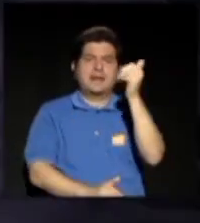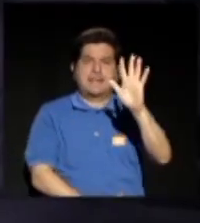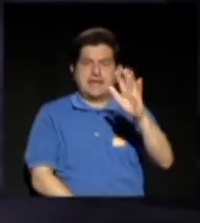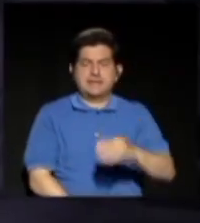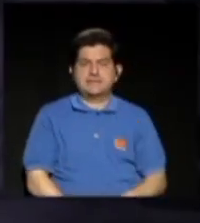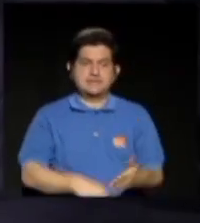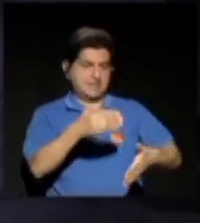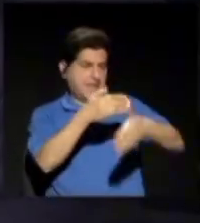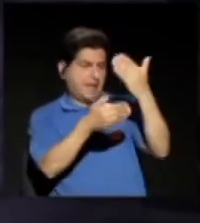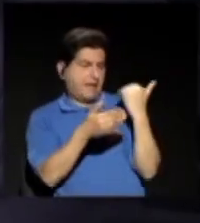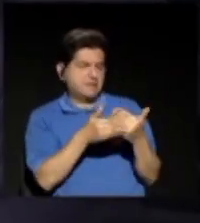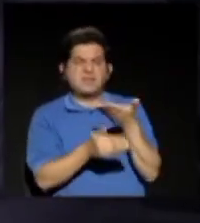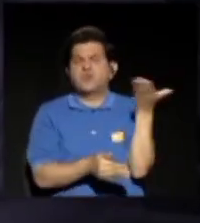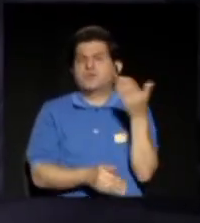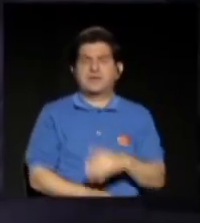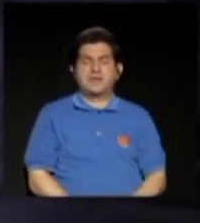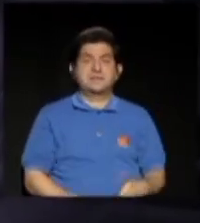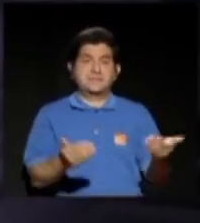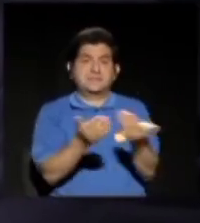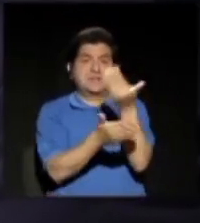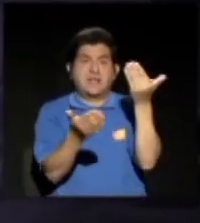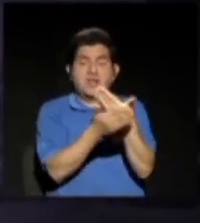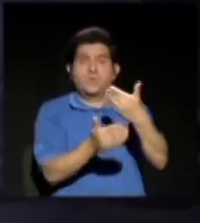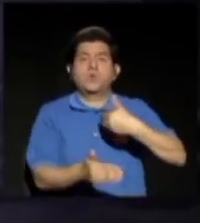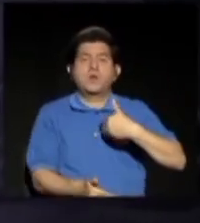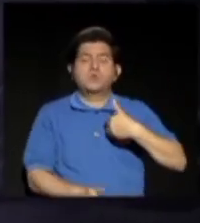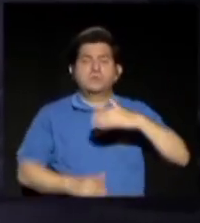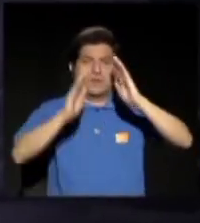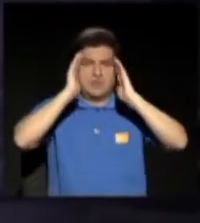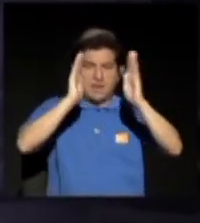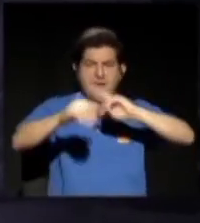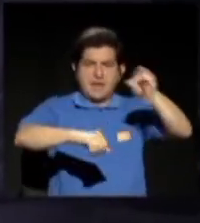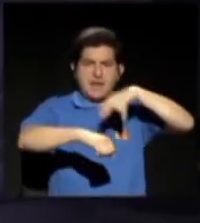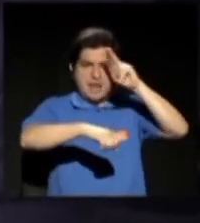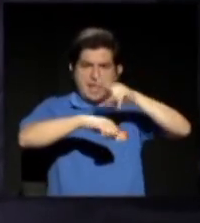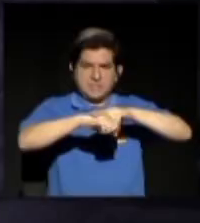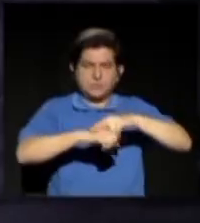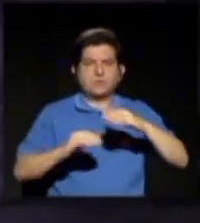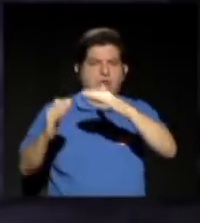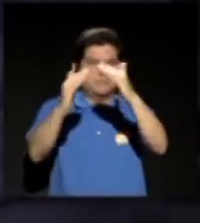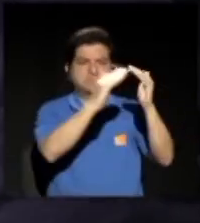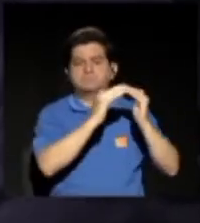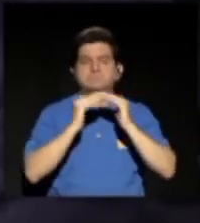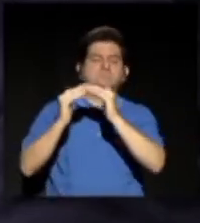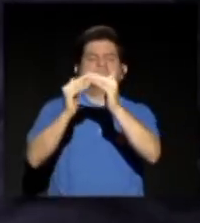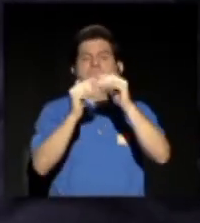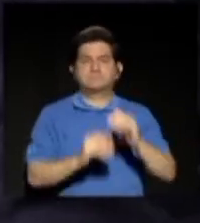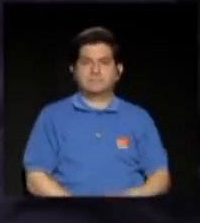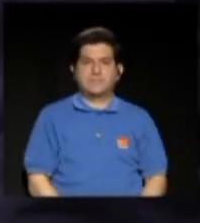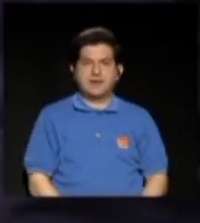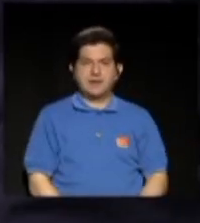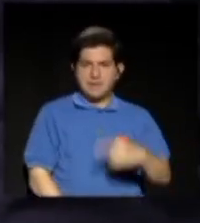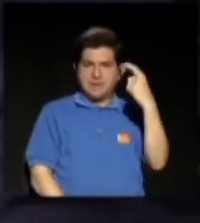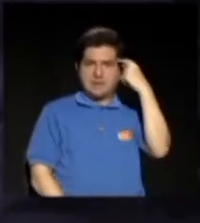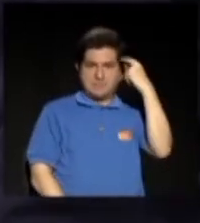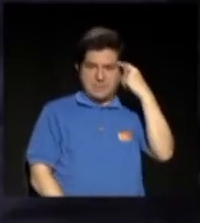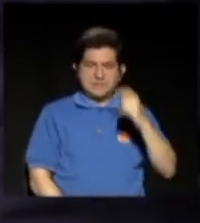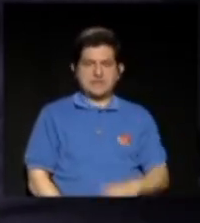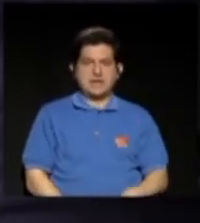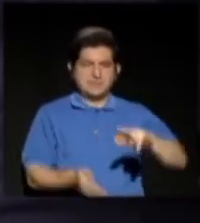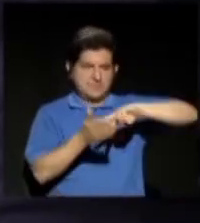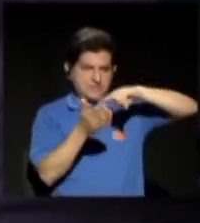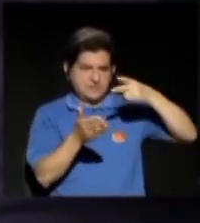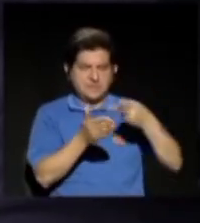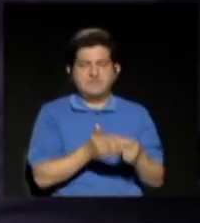sus anteriores es que en el índice nuevo tenemos una cobertura nacional urbana. Y esto tanto para lo que fue la definición